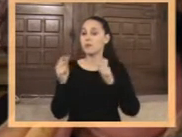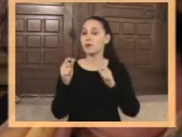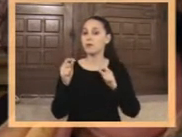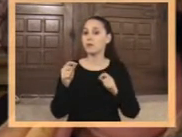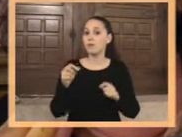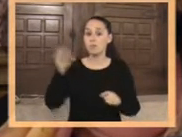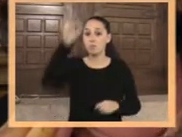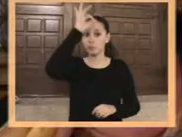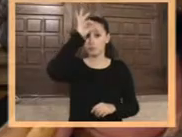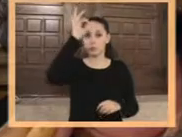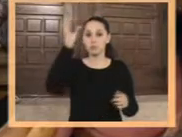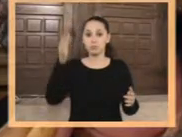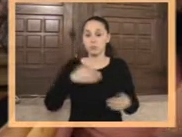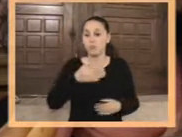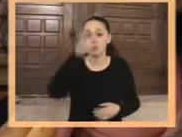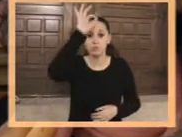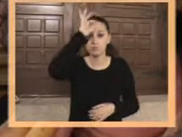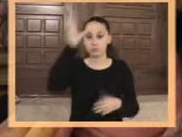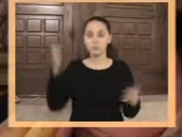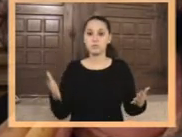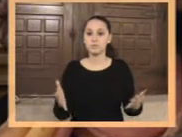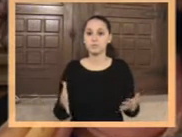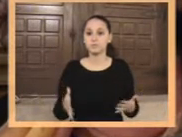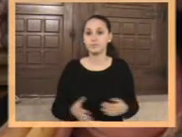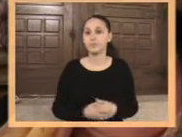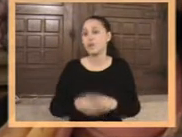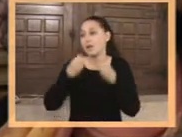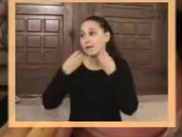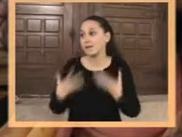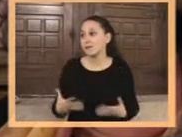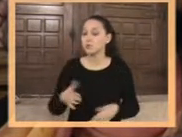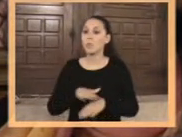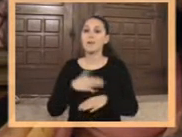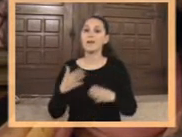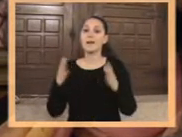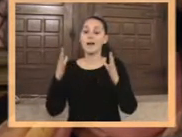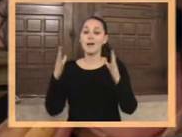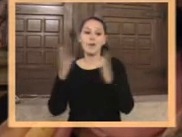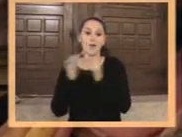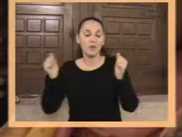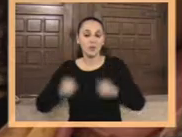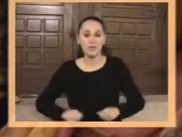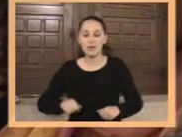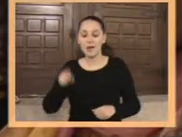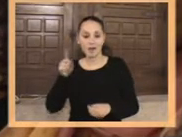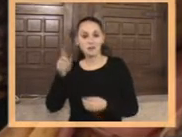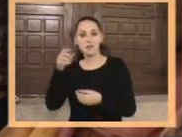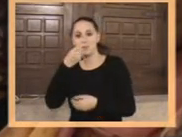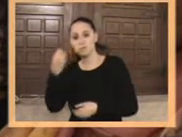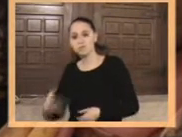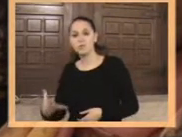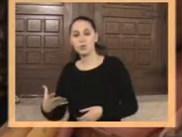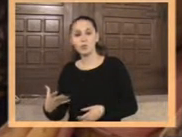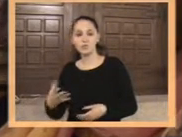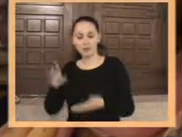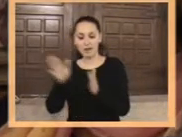este mes? Entonces, por lo tanto, la decisión es por eso, para intentar unificar. Y que a usted le vendría fenomenal, señor alcalde. Yo creo que sería lo mejor para guardar